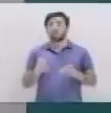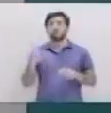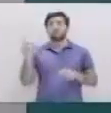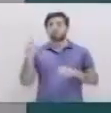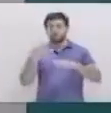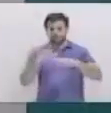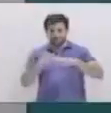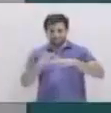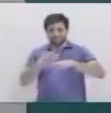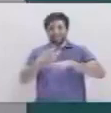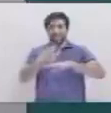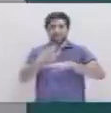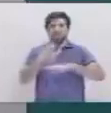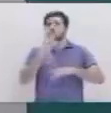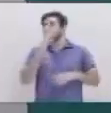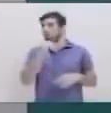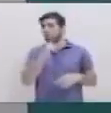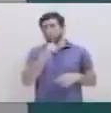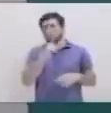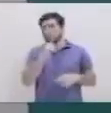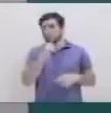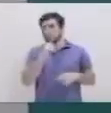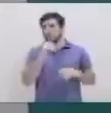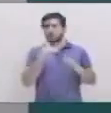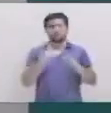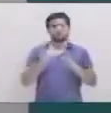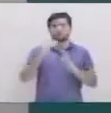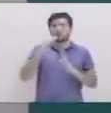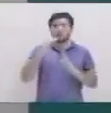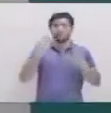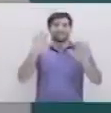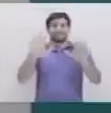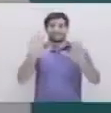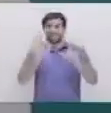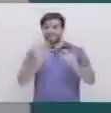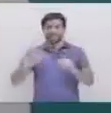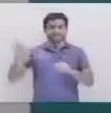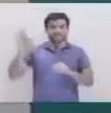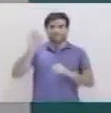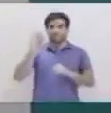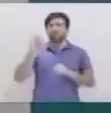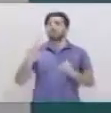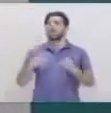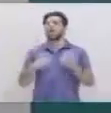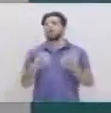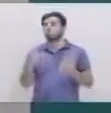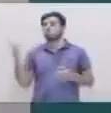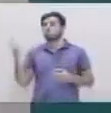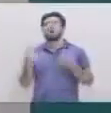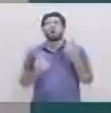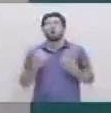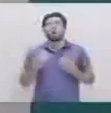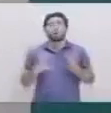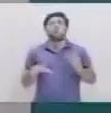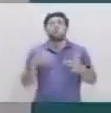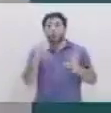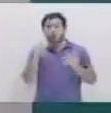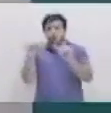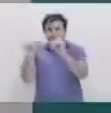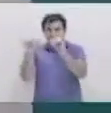discapacitadas no puede tener una inclinación mayor de 10 grados. Y aquí viene el problema. ¿Cuál es la longitud